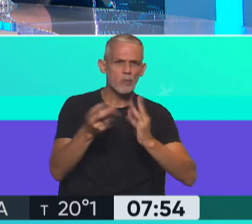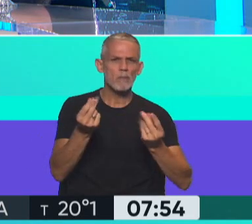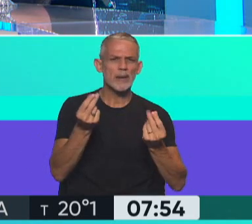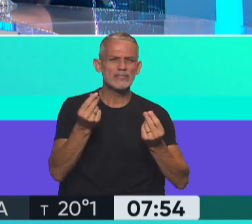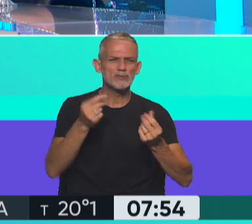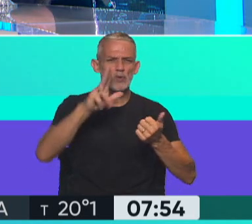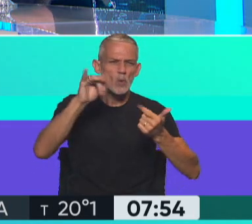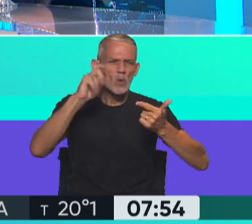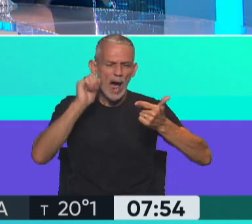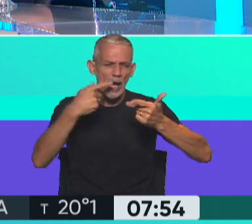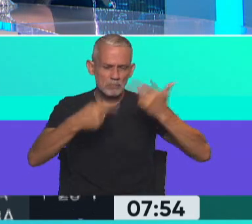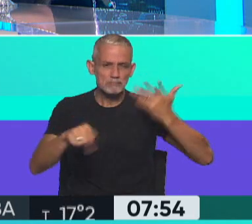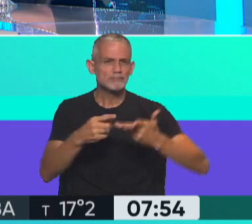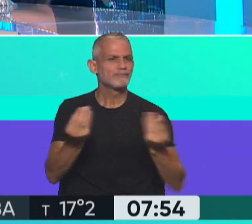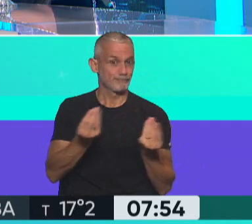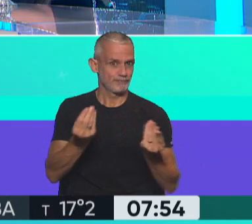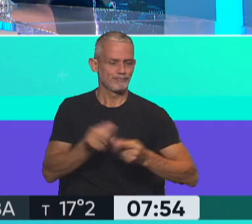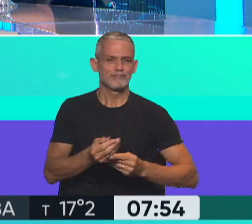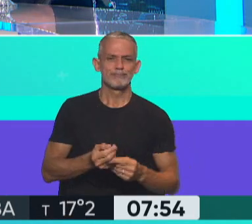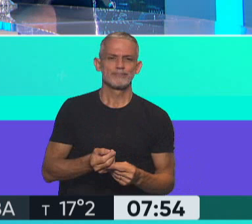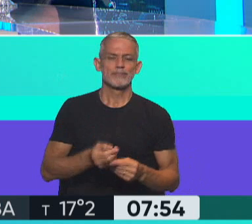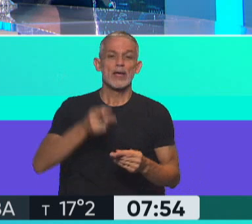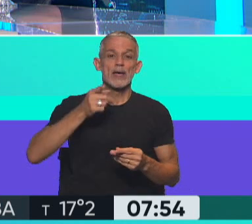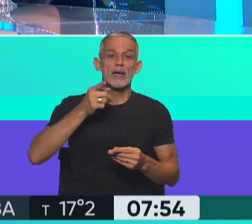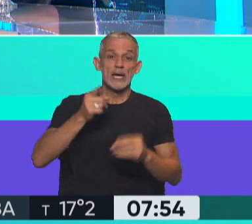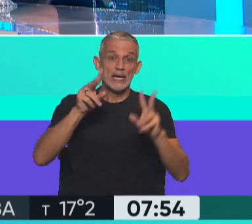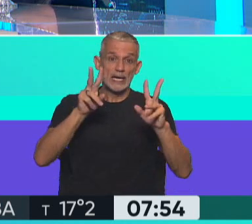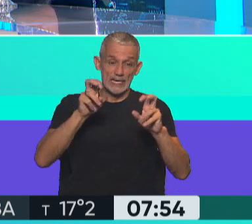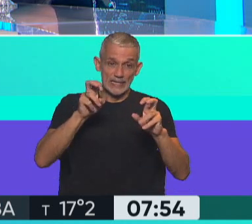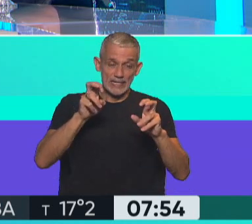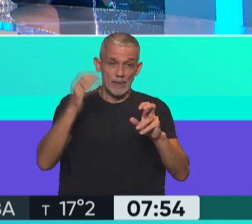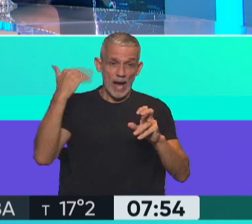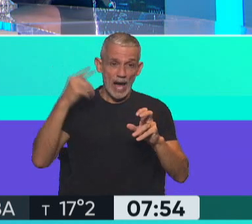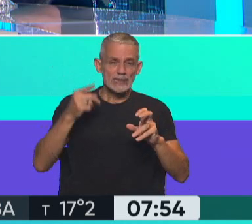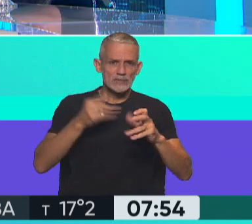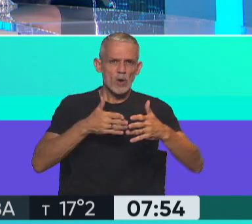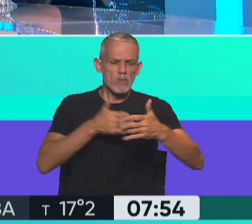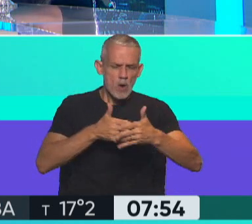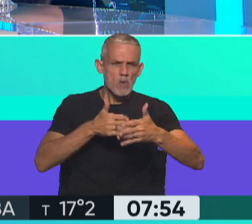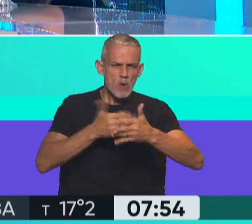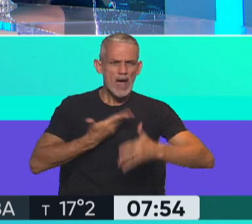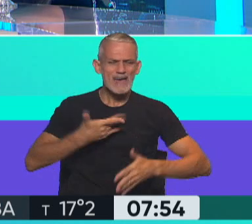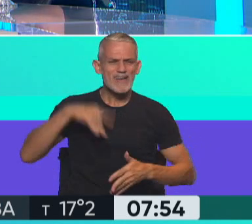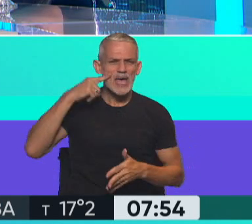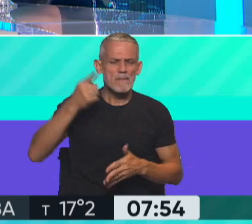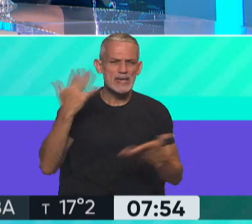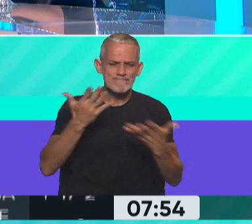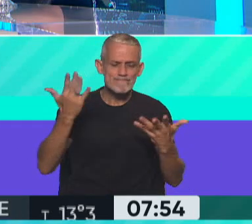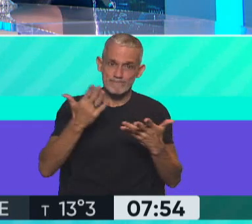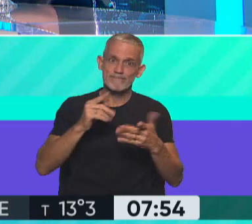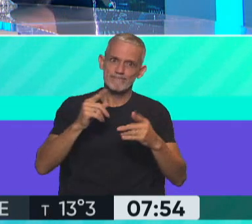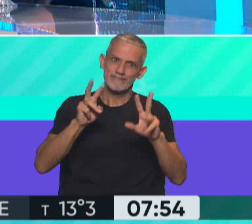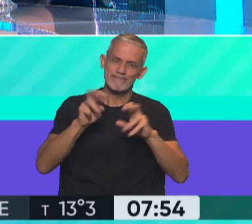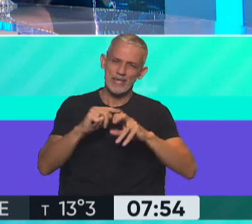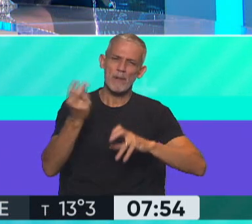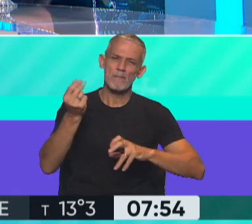en adelante. Y ahí lo que tenemos que mencionar es que uno de los temas que venía trabando el acuerdo con el FMI era el tema de las